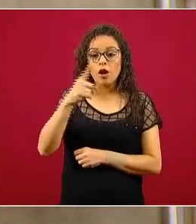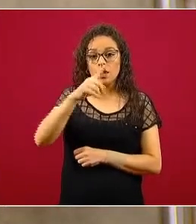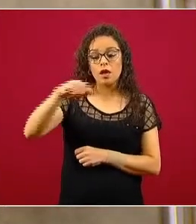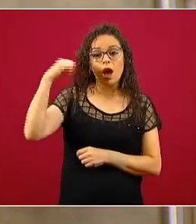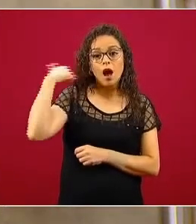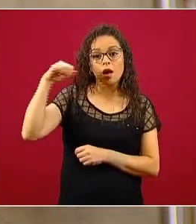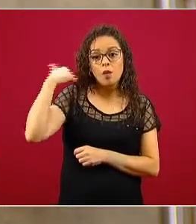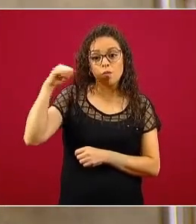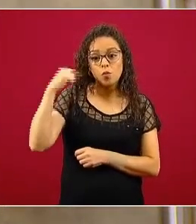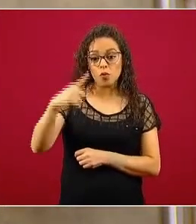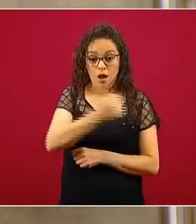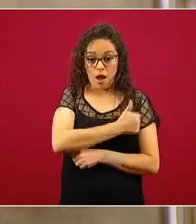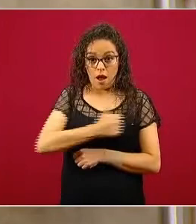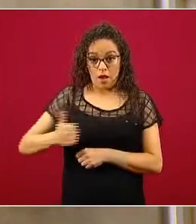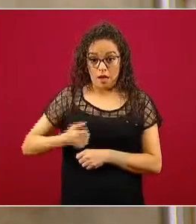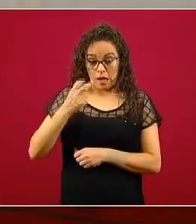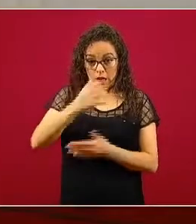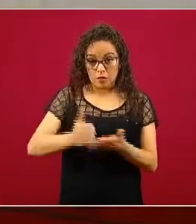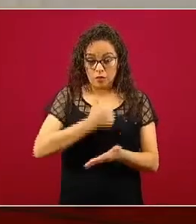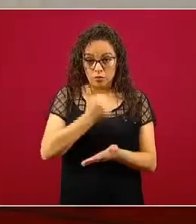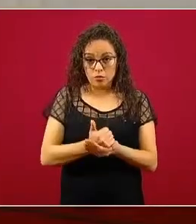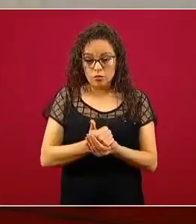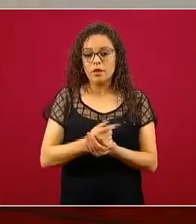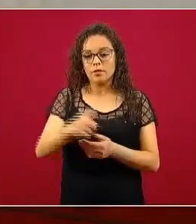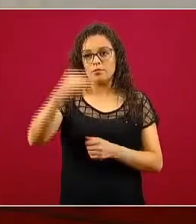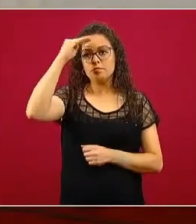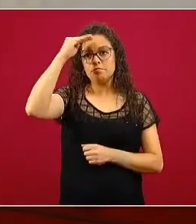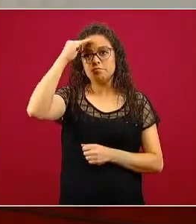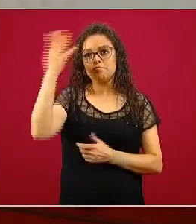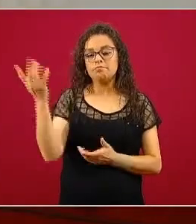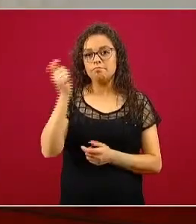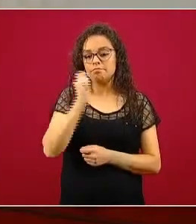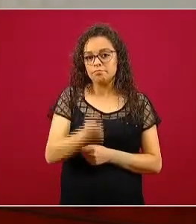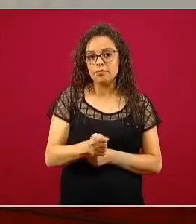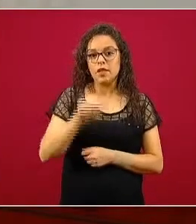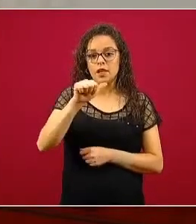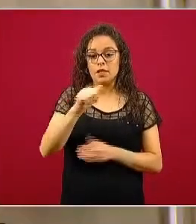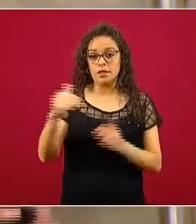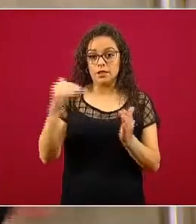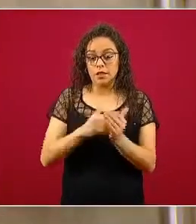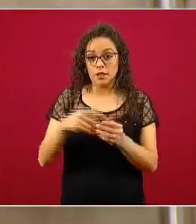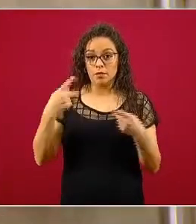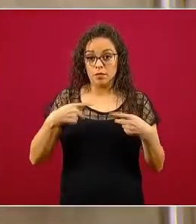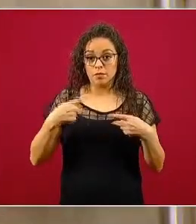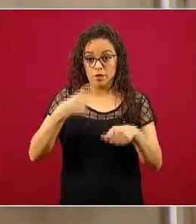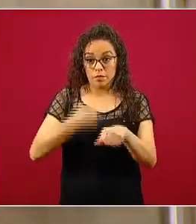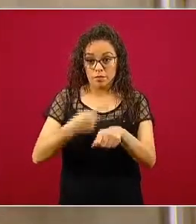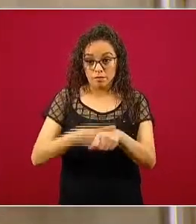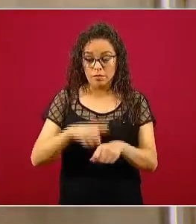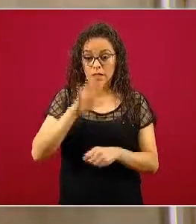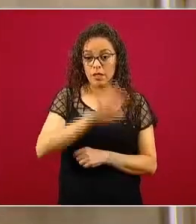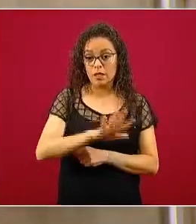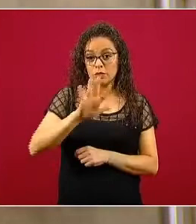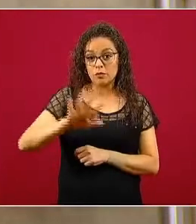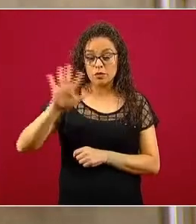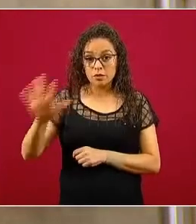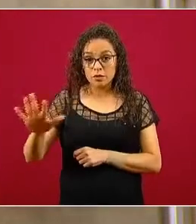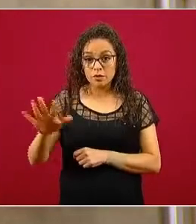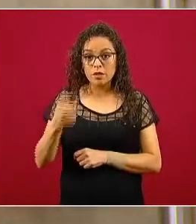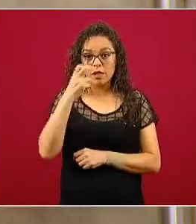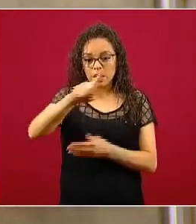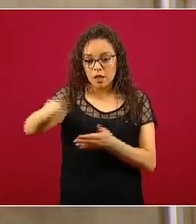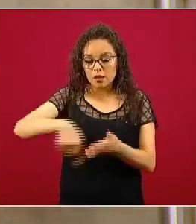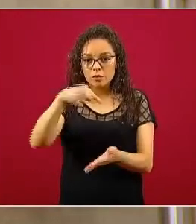alcaldesa de esa ciudad prevé que de los 16,000 casos que se presentan, 555 están en esta parte de